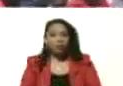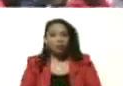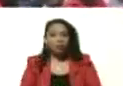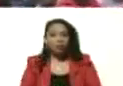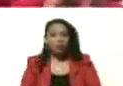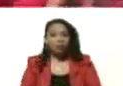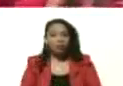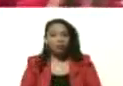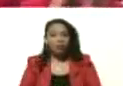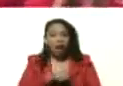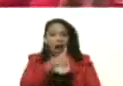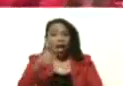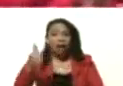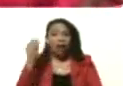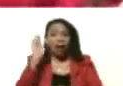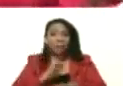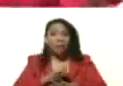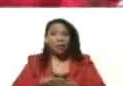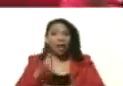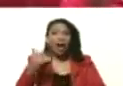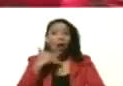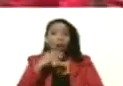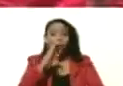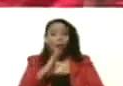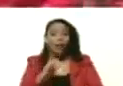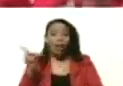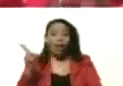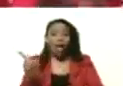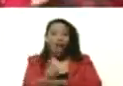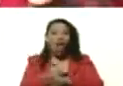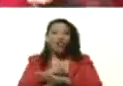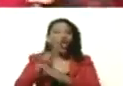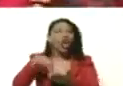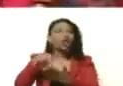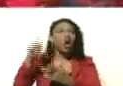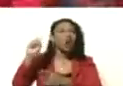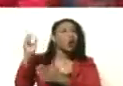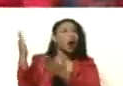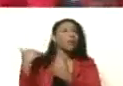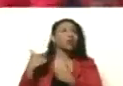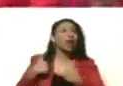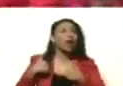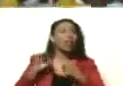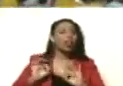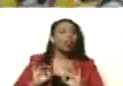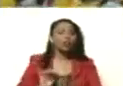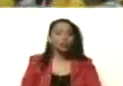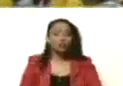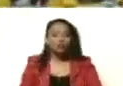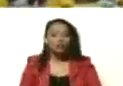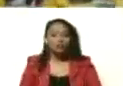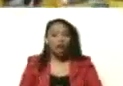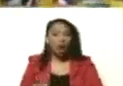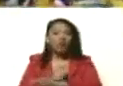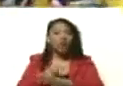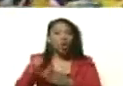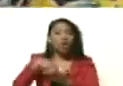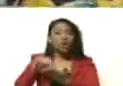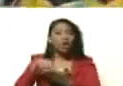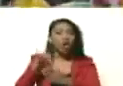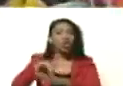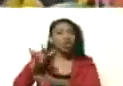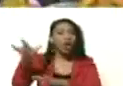Y cada vez que ocurre algo en Barinas, ¿qué dice él? El gobierno nacional no me apoya. El gobierno nacional le